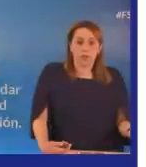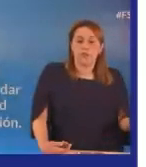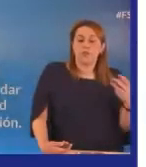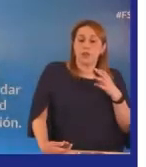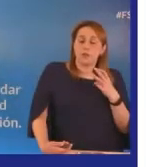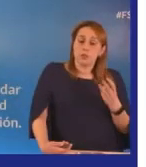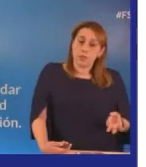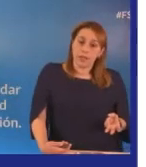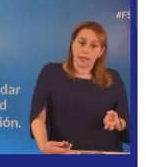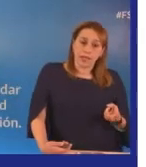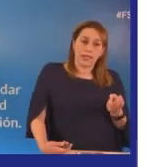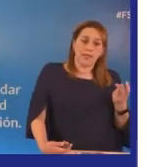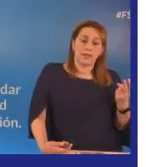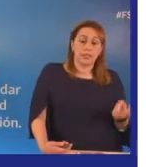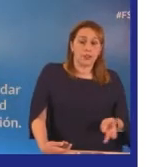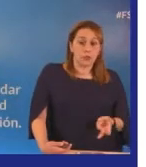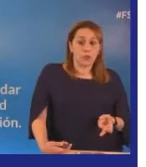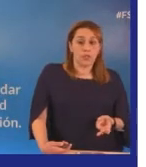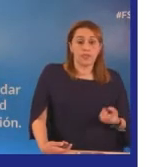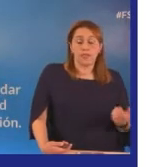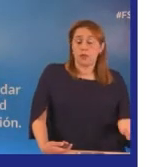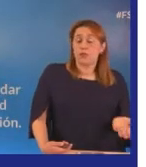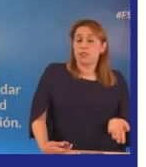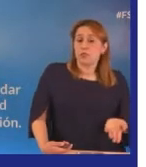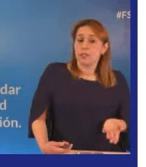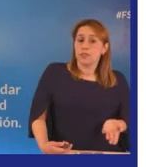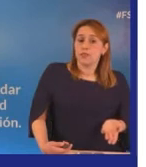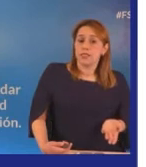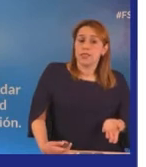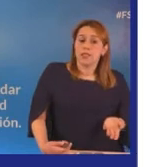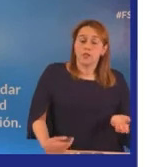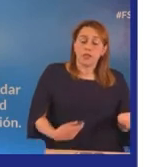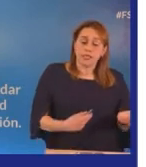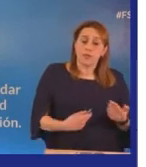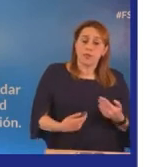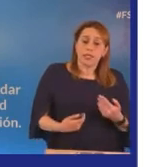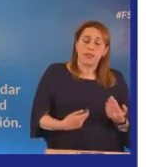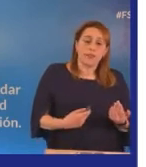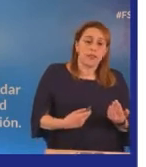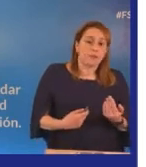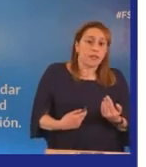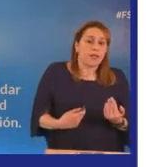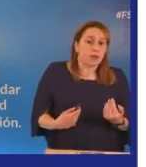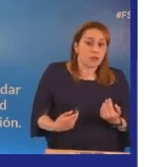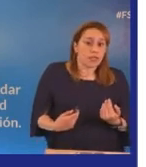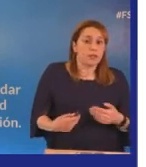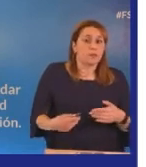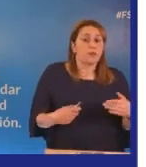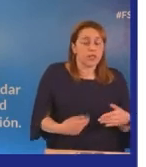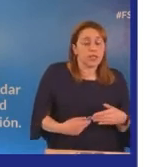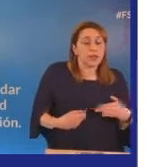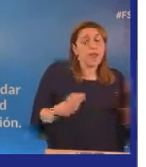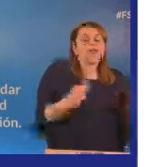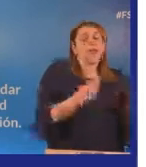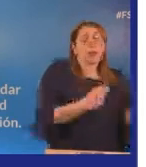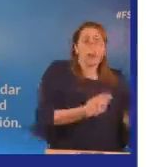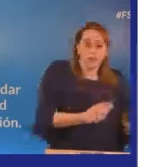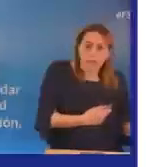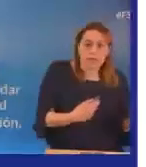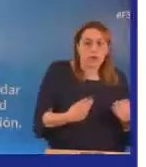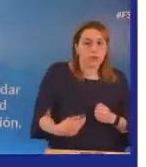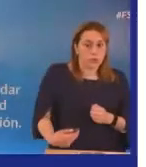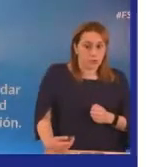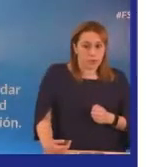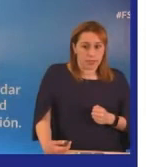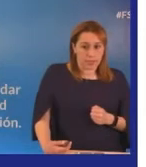repetimos, pero no sabemos ni para qué es, ni cómo es, y en algunas ocasiones no realizamos la actividad de manera correcta y podríamos